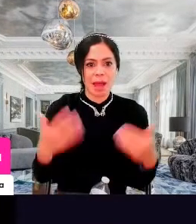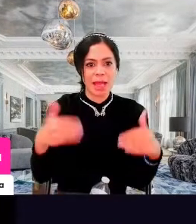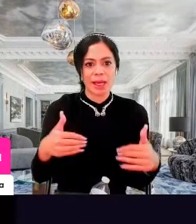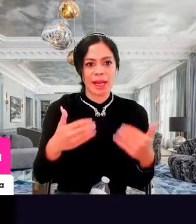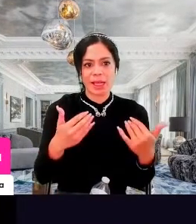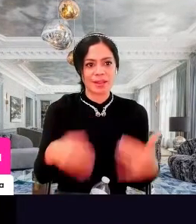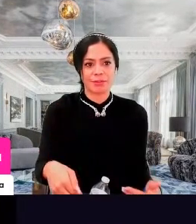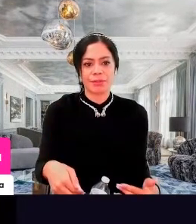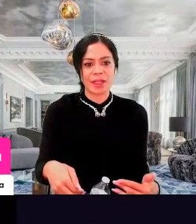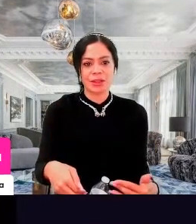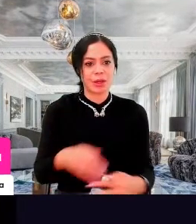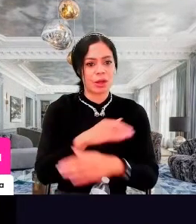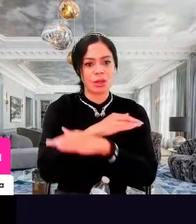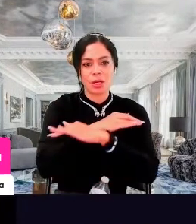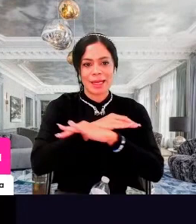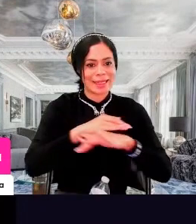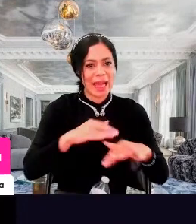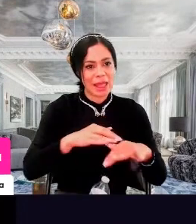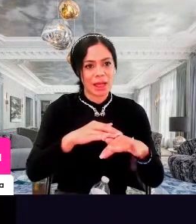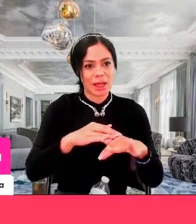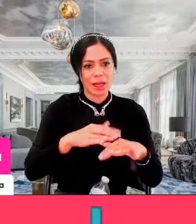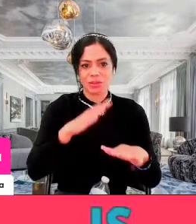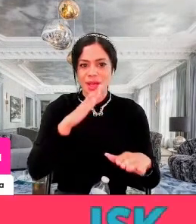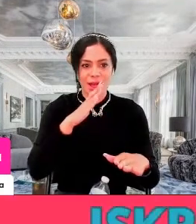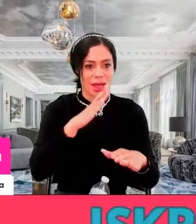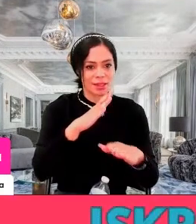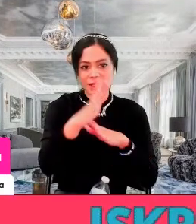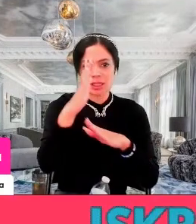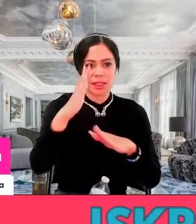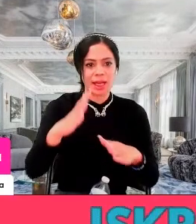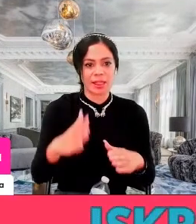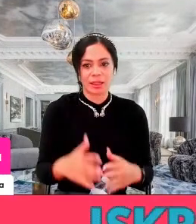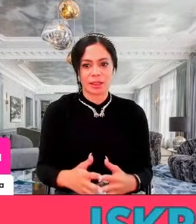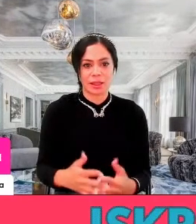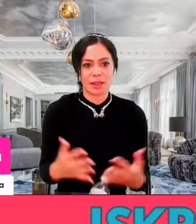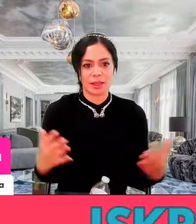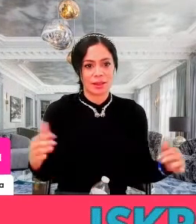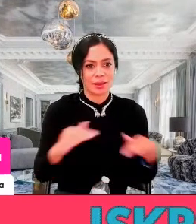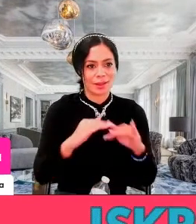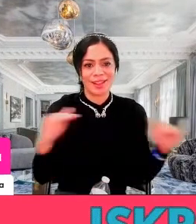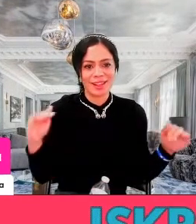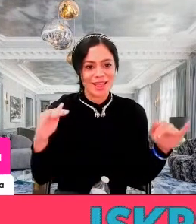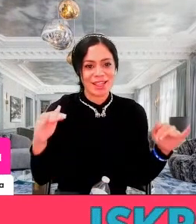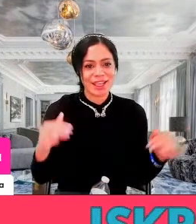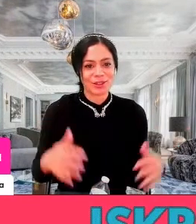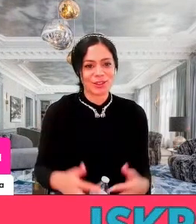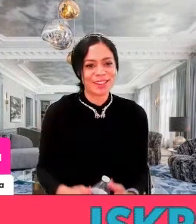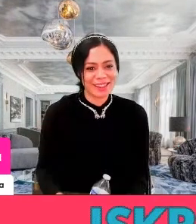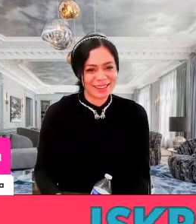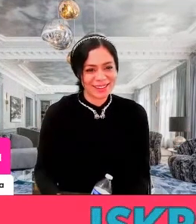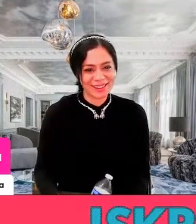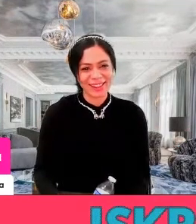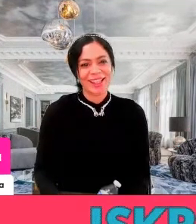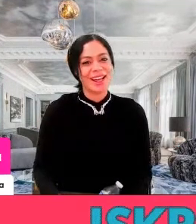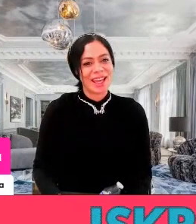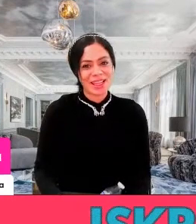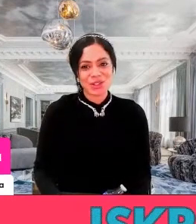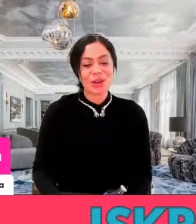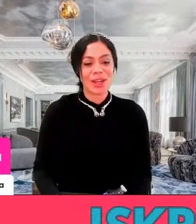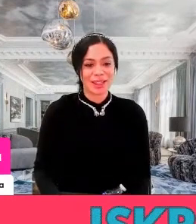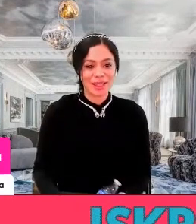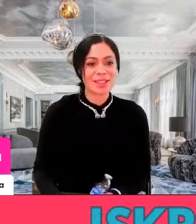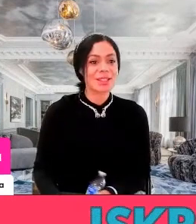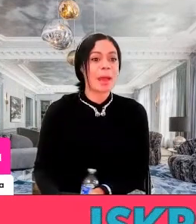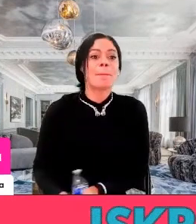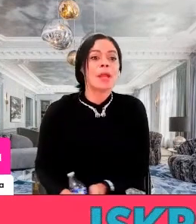Totalmente. Sin máscara, sin filtro, nada. O sea, así, like, sequito.